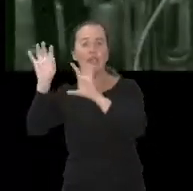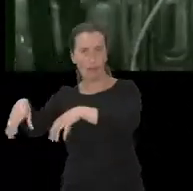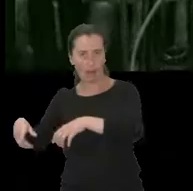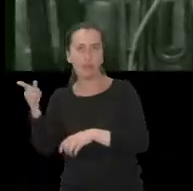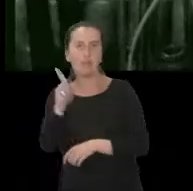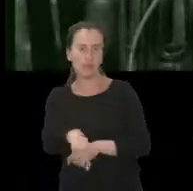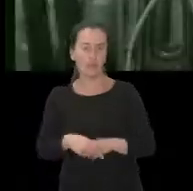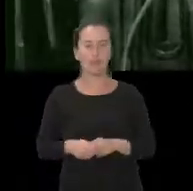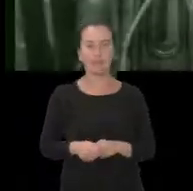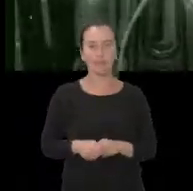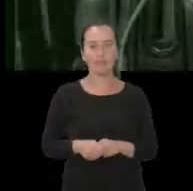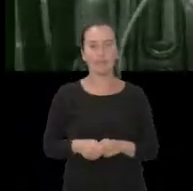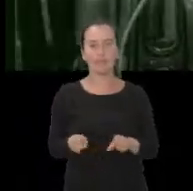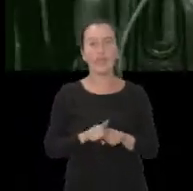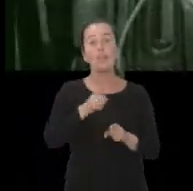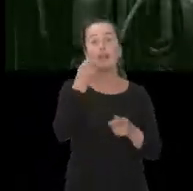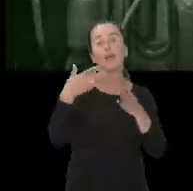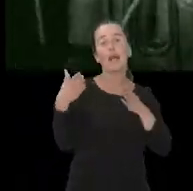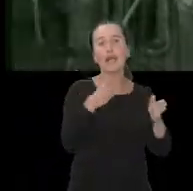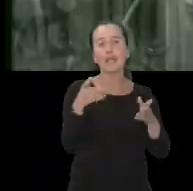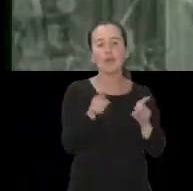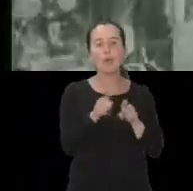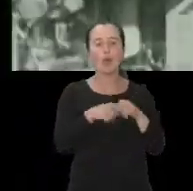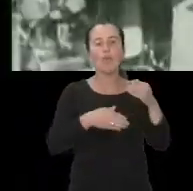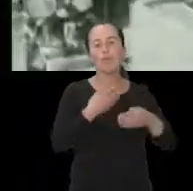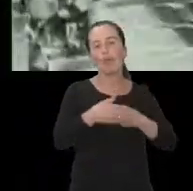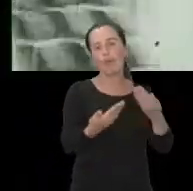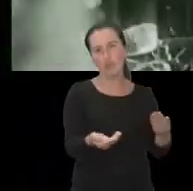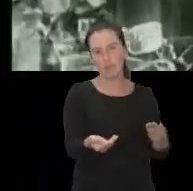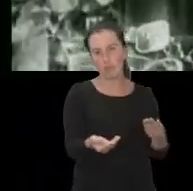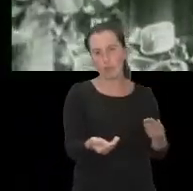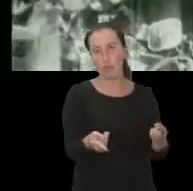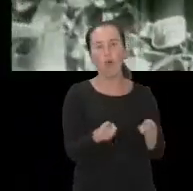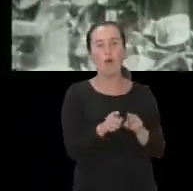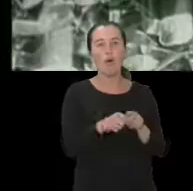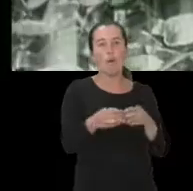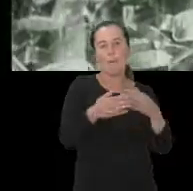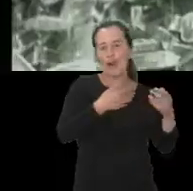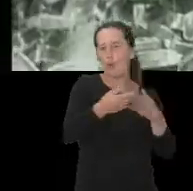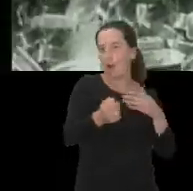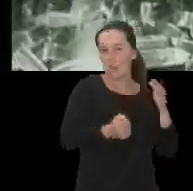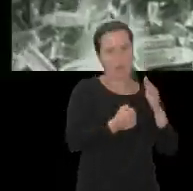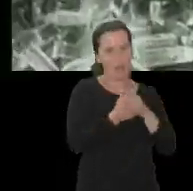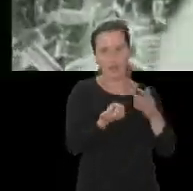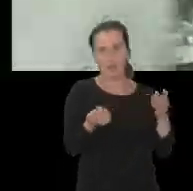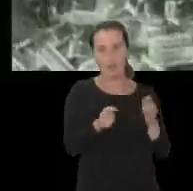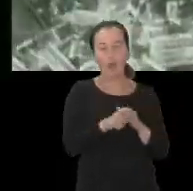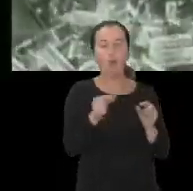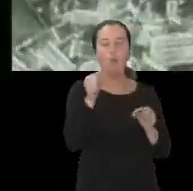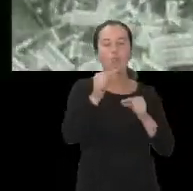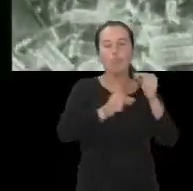Cádiz. Desde una primera etapa en la que el proceso de elaboración era completamente manual,